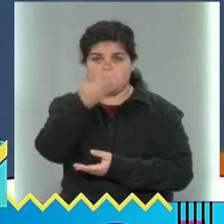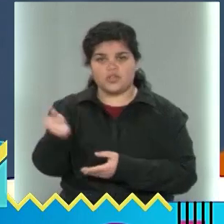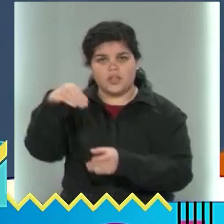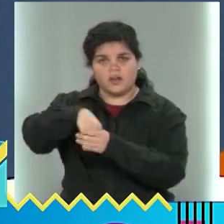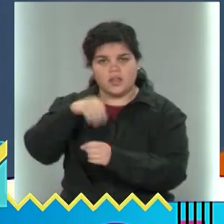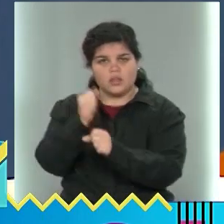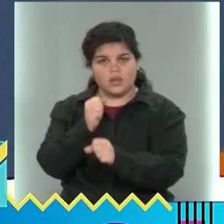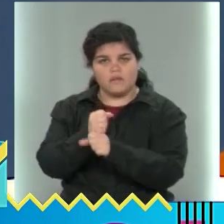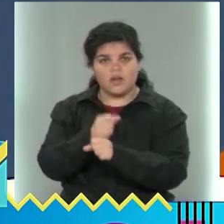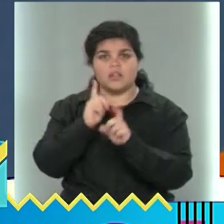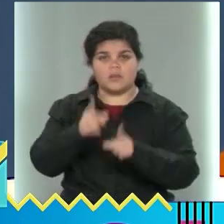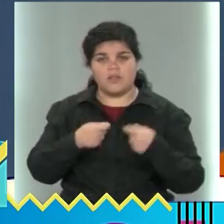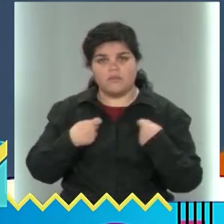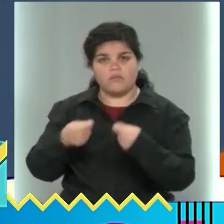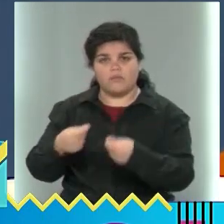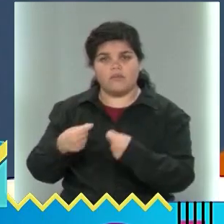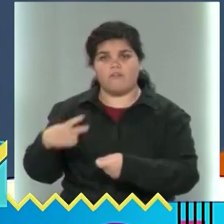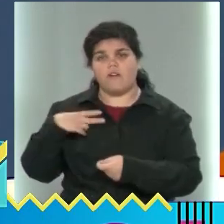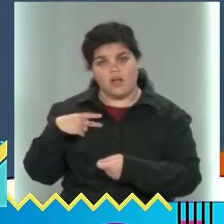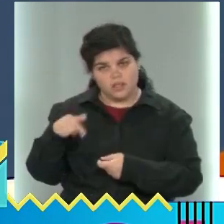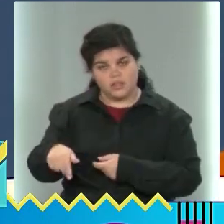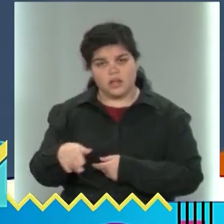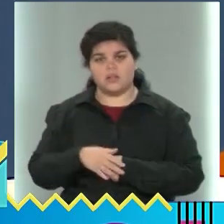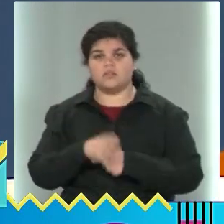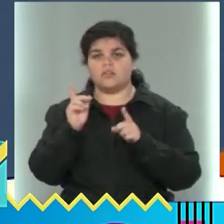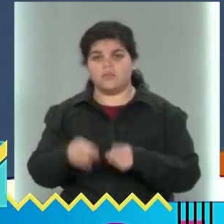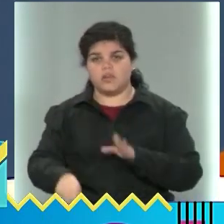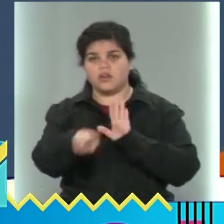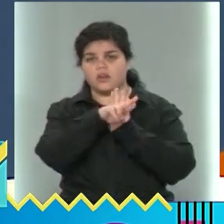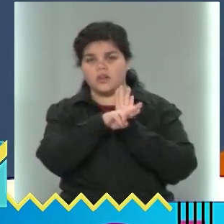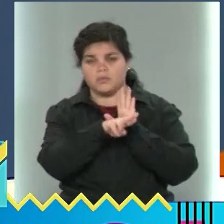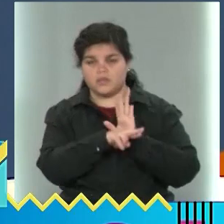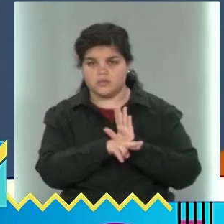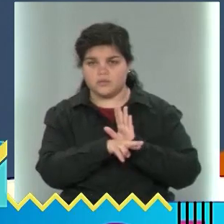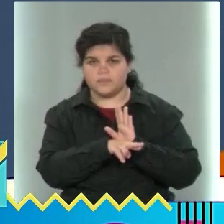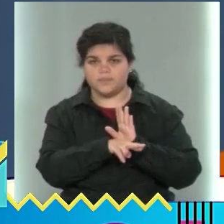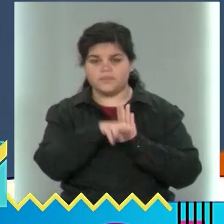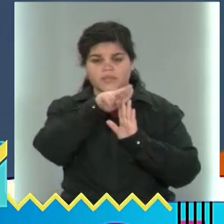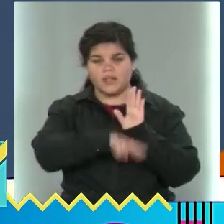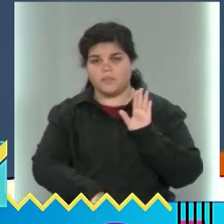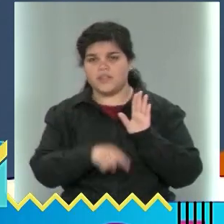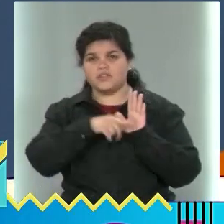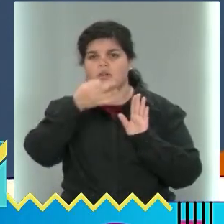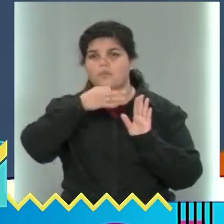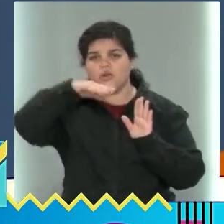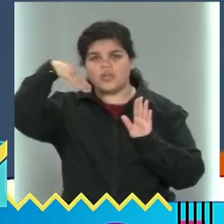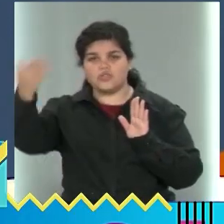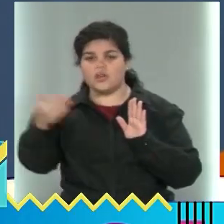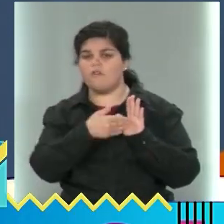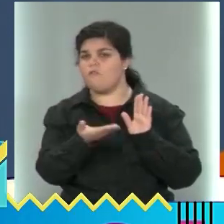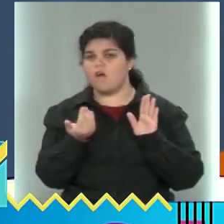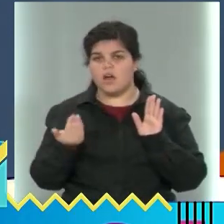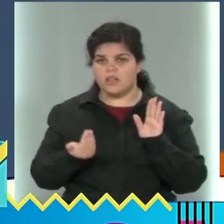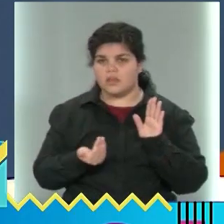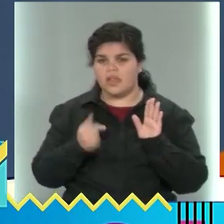también el capital de trabajo. Falta de reglamentación, las importaciones. Es decir, hay un montón